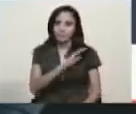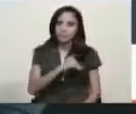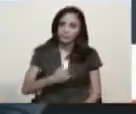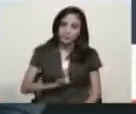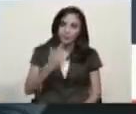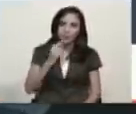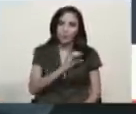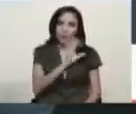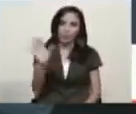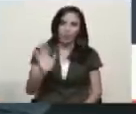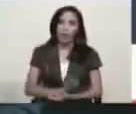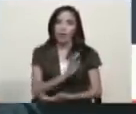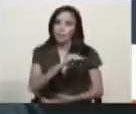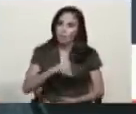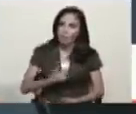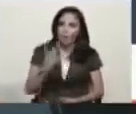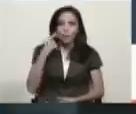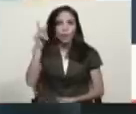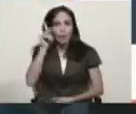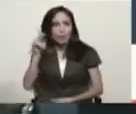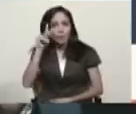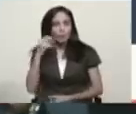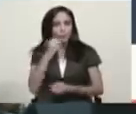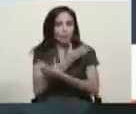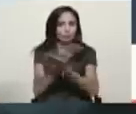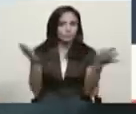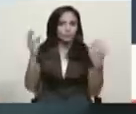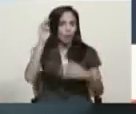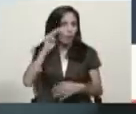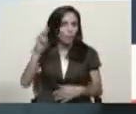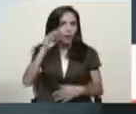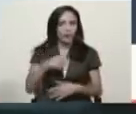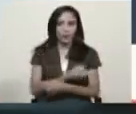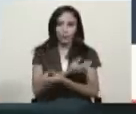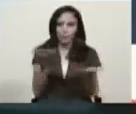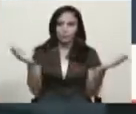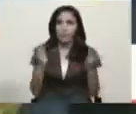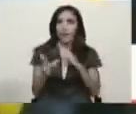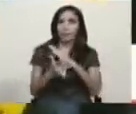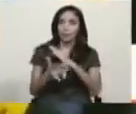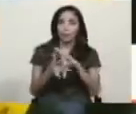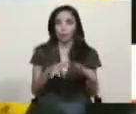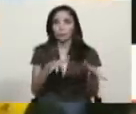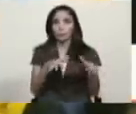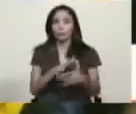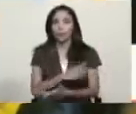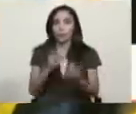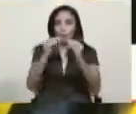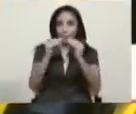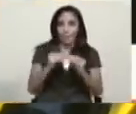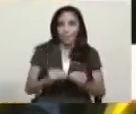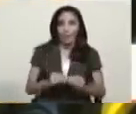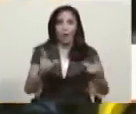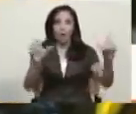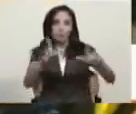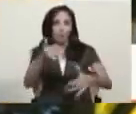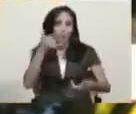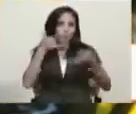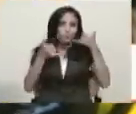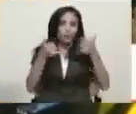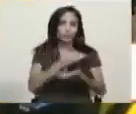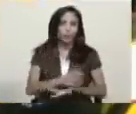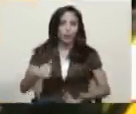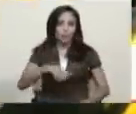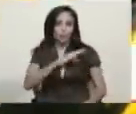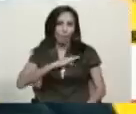Si tenemos a los profesores, a los maestros, los textos, las nuevas tecnologías de comunicación, las telecomunicaciones, la